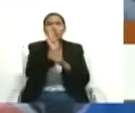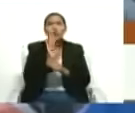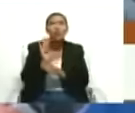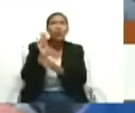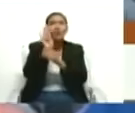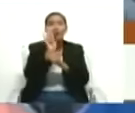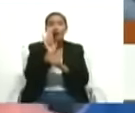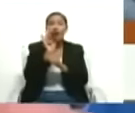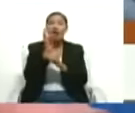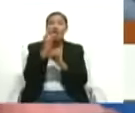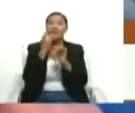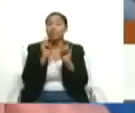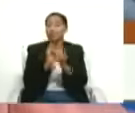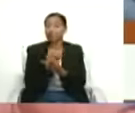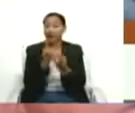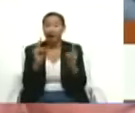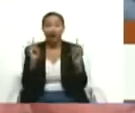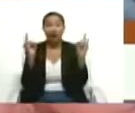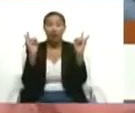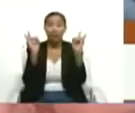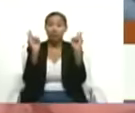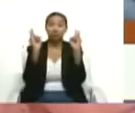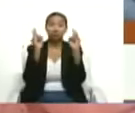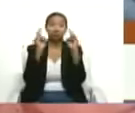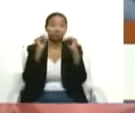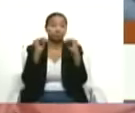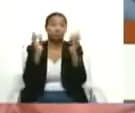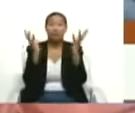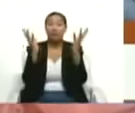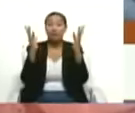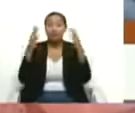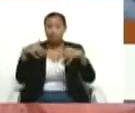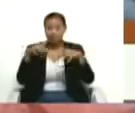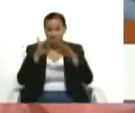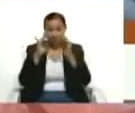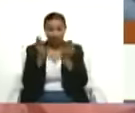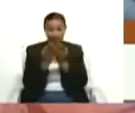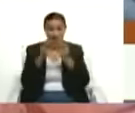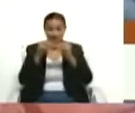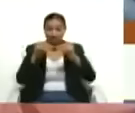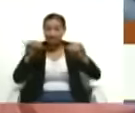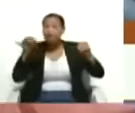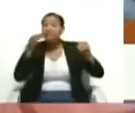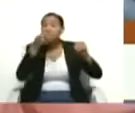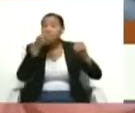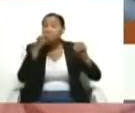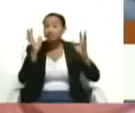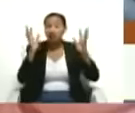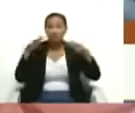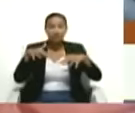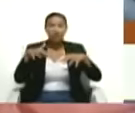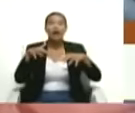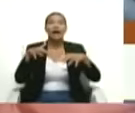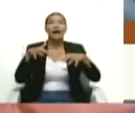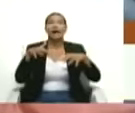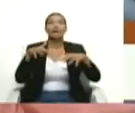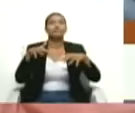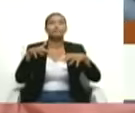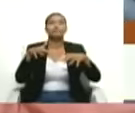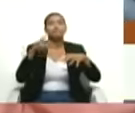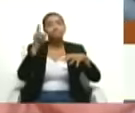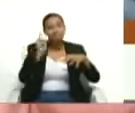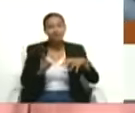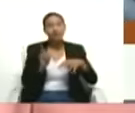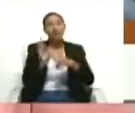no, sin ser fatalistas, estamos en la dicotomía de pervivir como